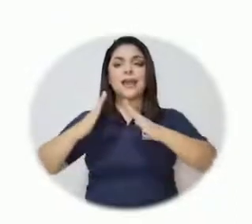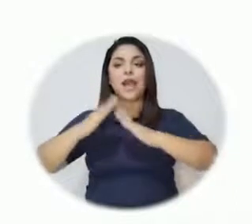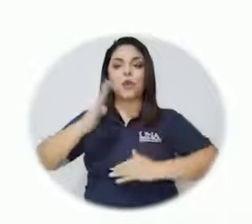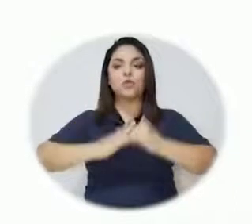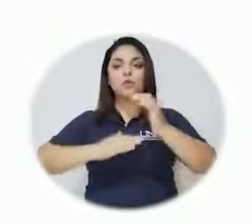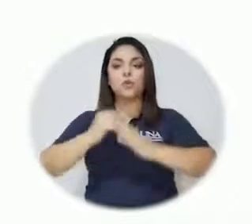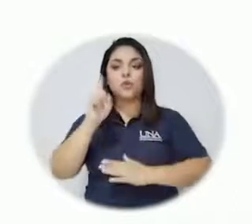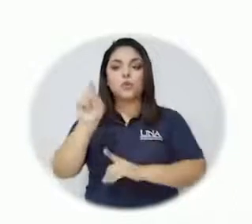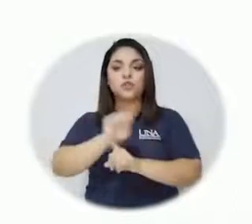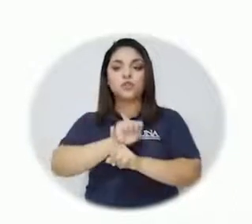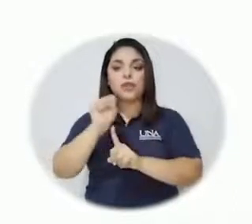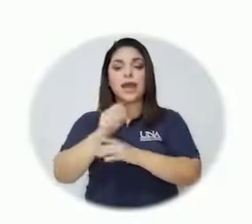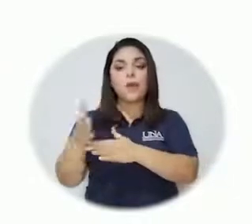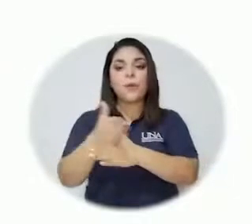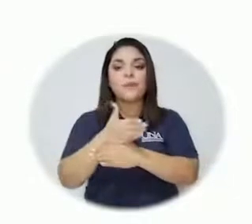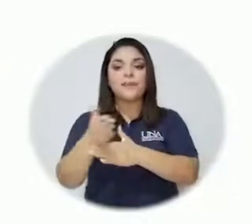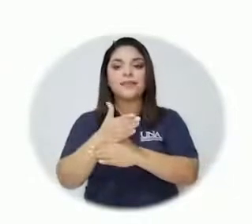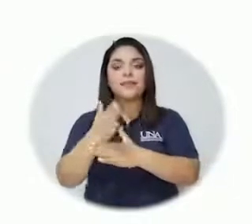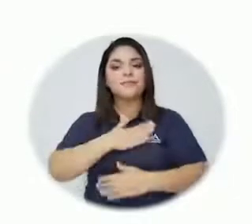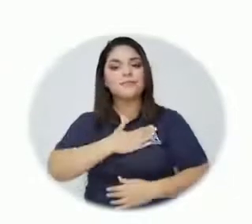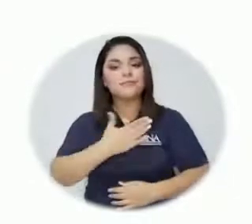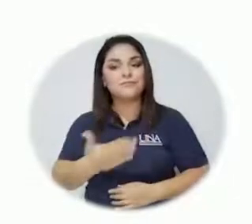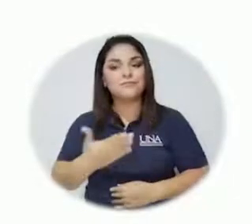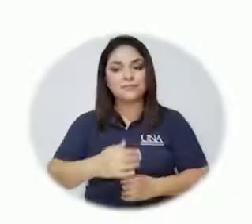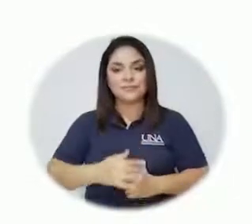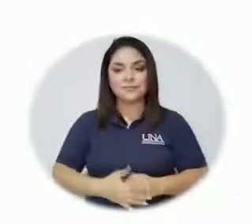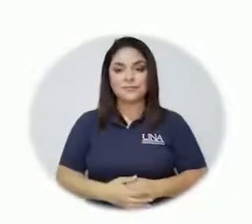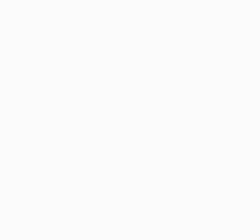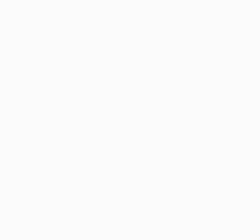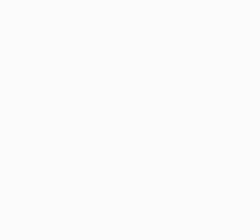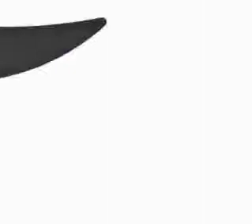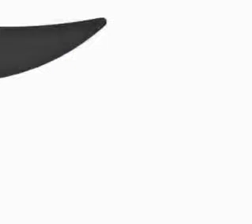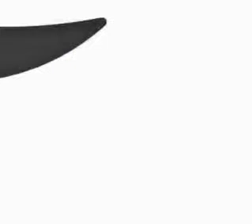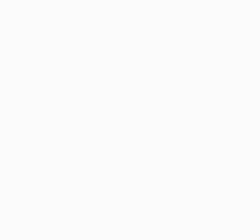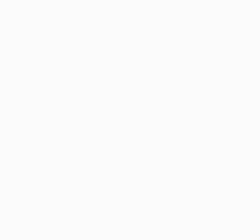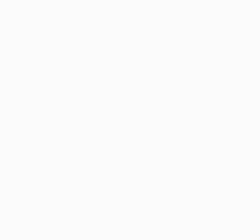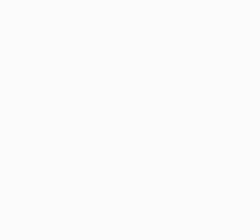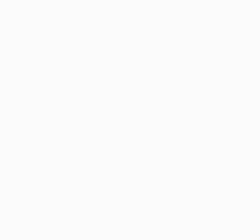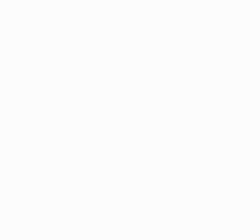construir una sociedad cooperativa y solidaria.